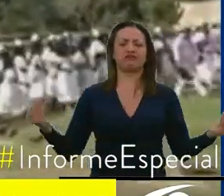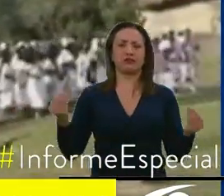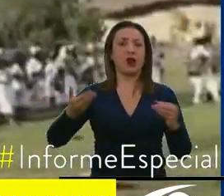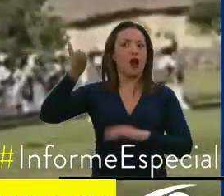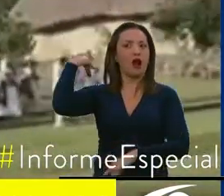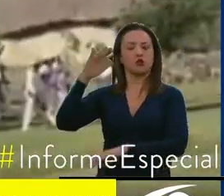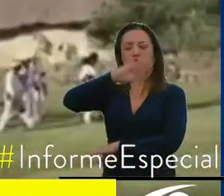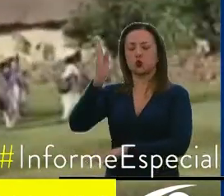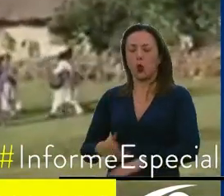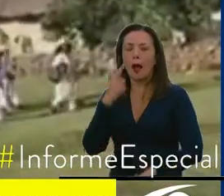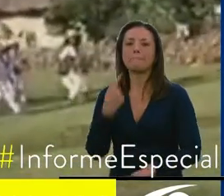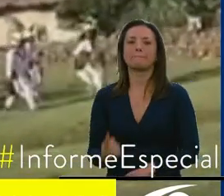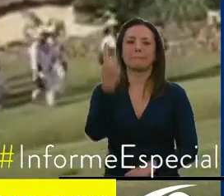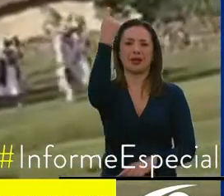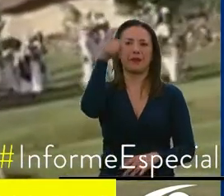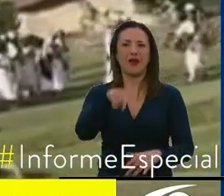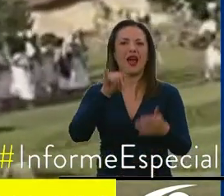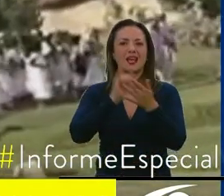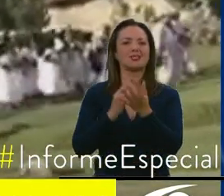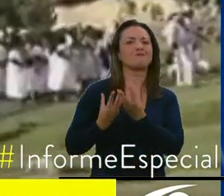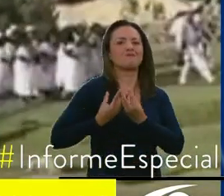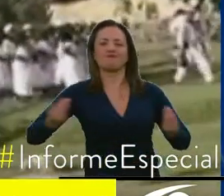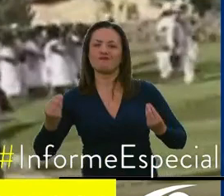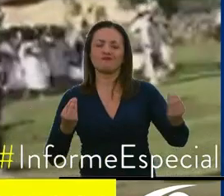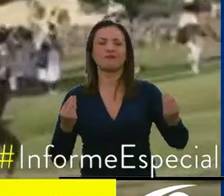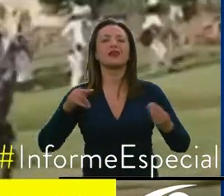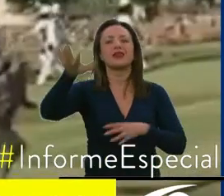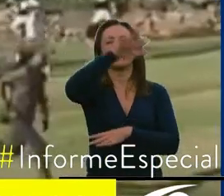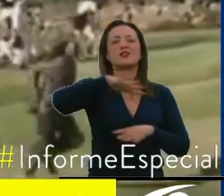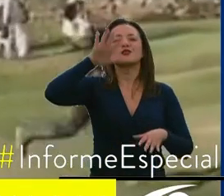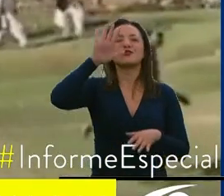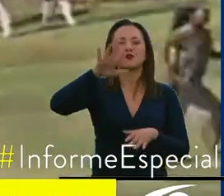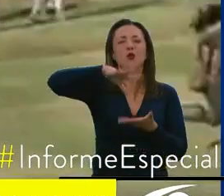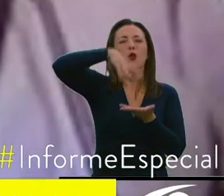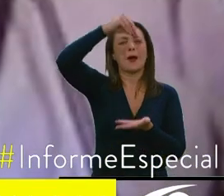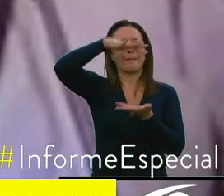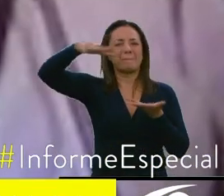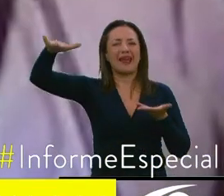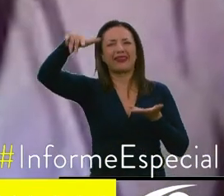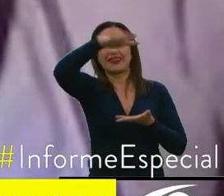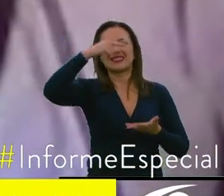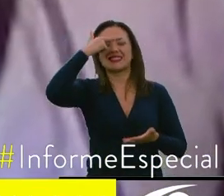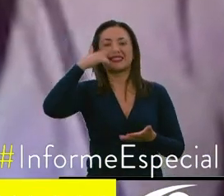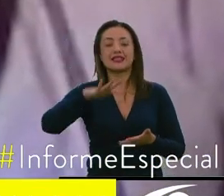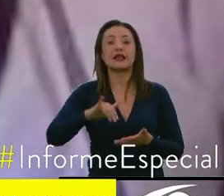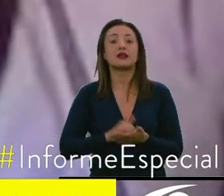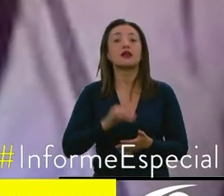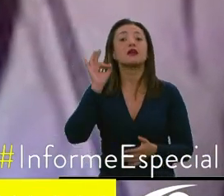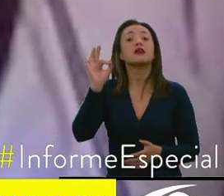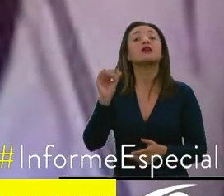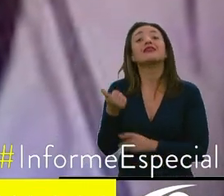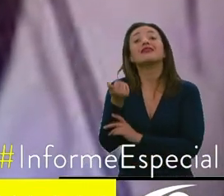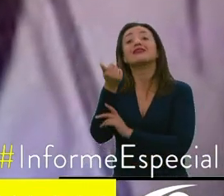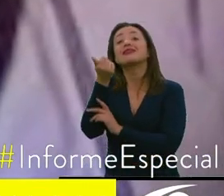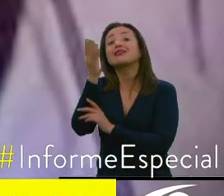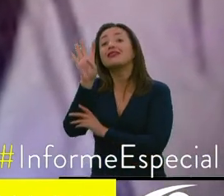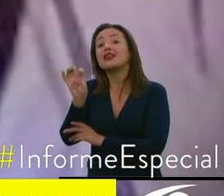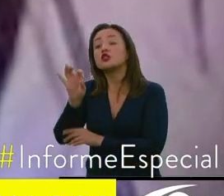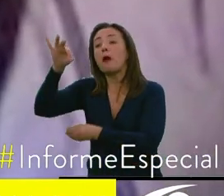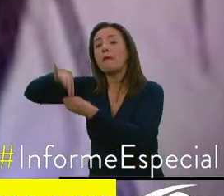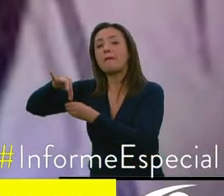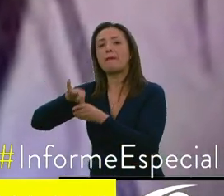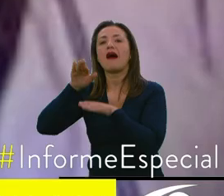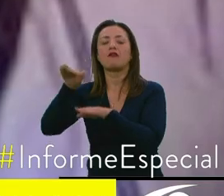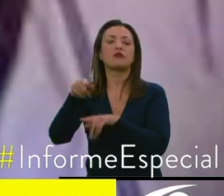los pueblos de la Sierra Nevada de Santa Marta. Fue elegido por 19 de los 60 asentamientos y una gran